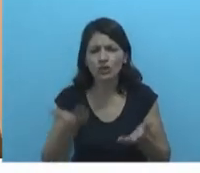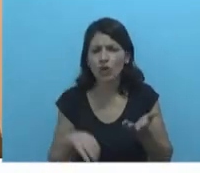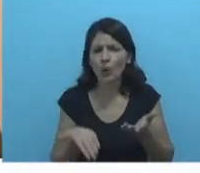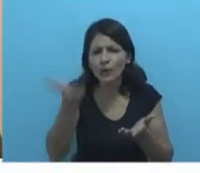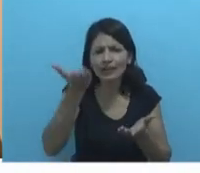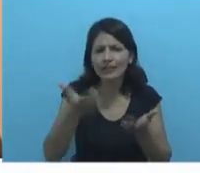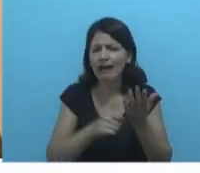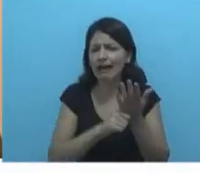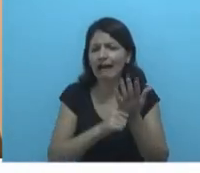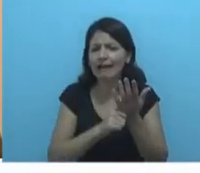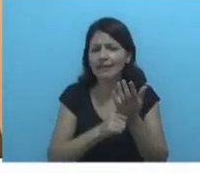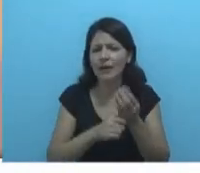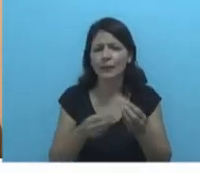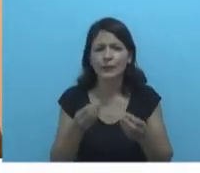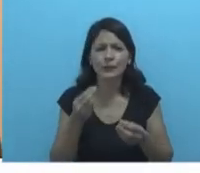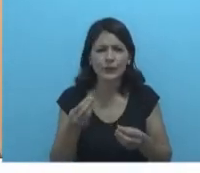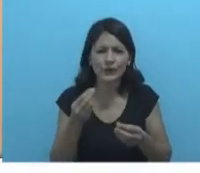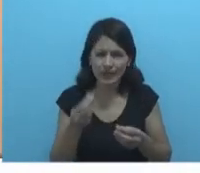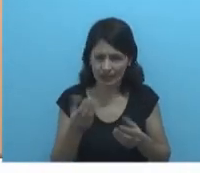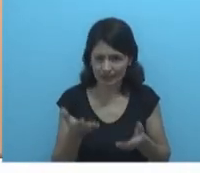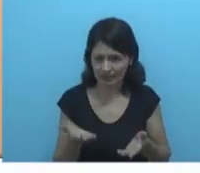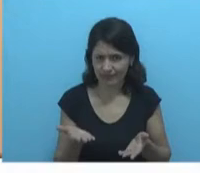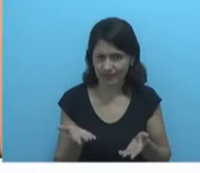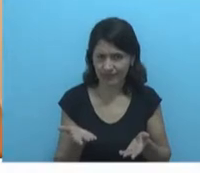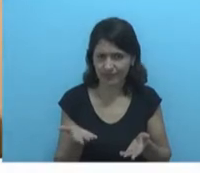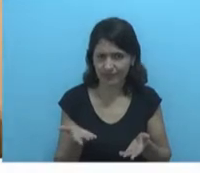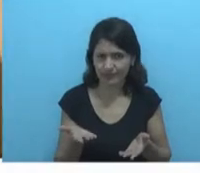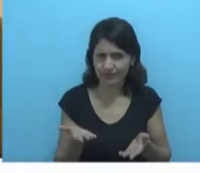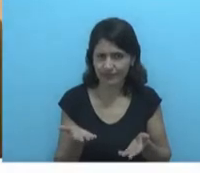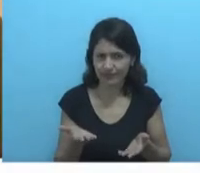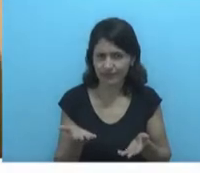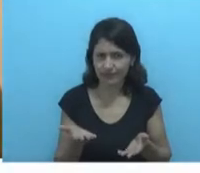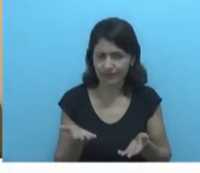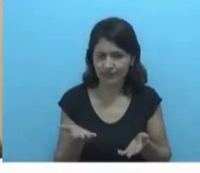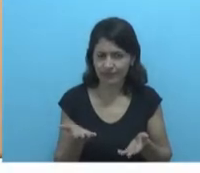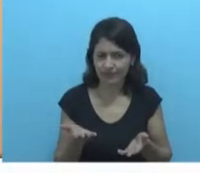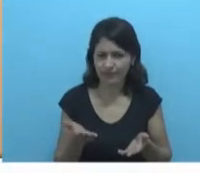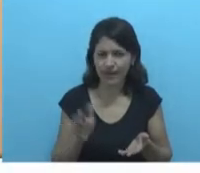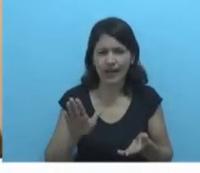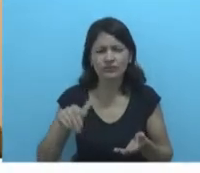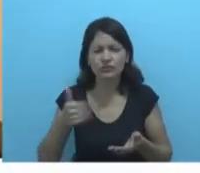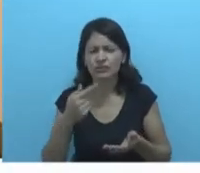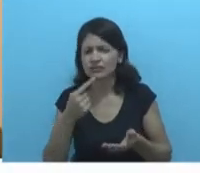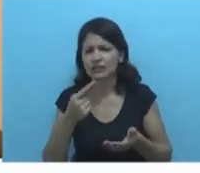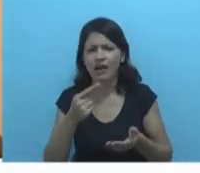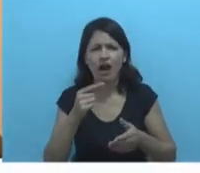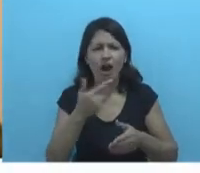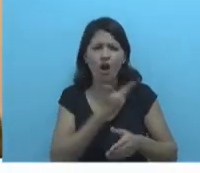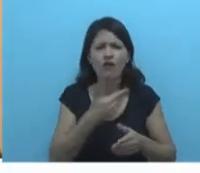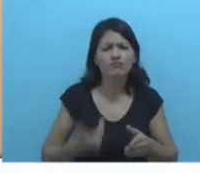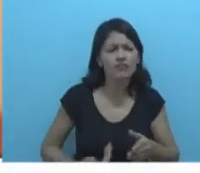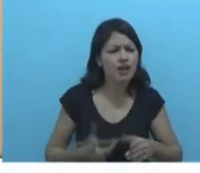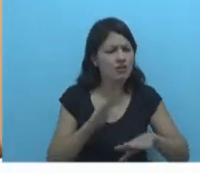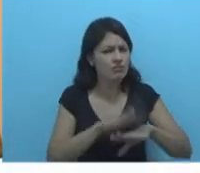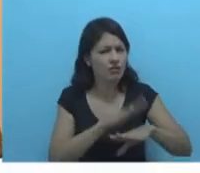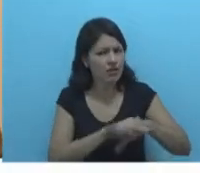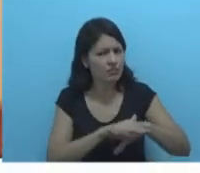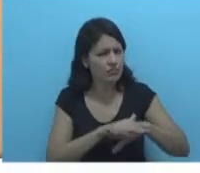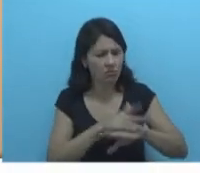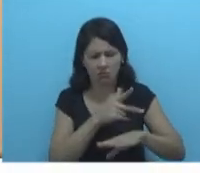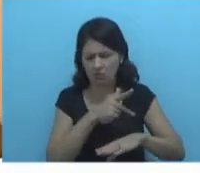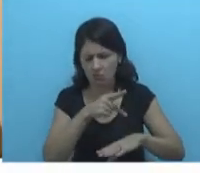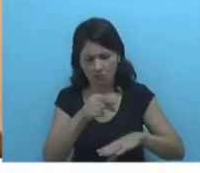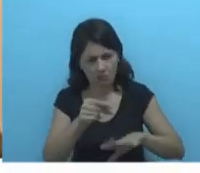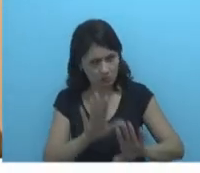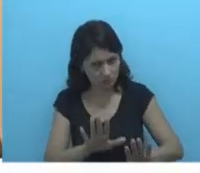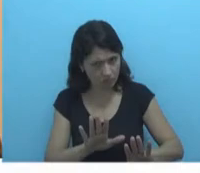106% en la carne entre el 2021 y el 20. Por eso no busquemos un solo culpable. En este escenario que